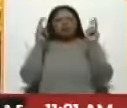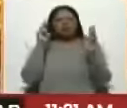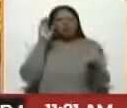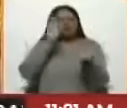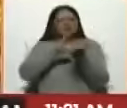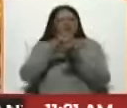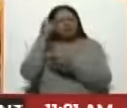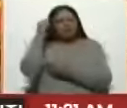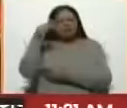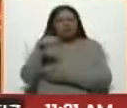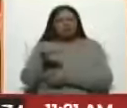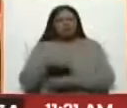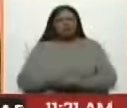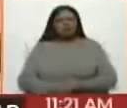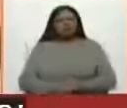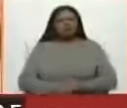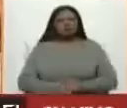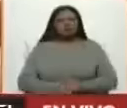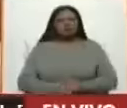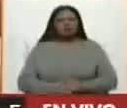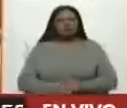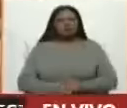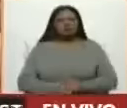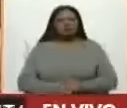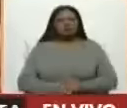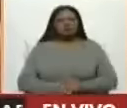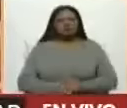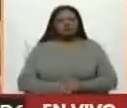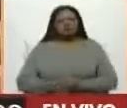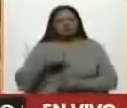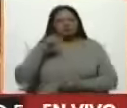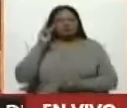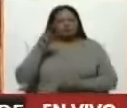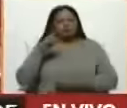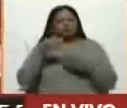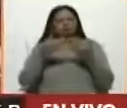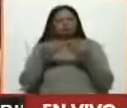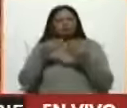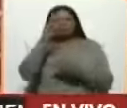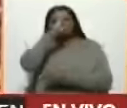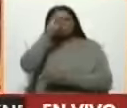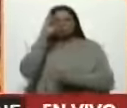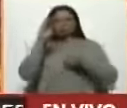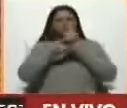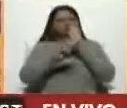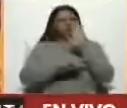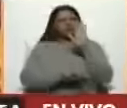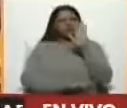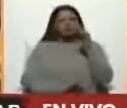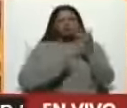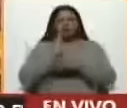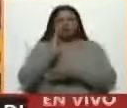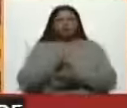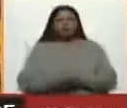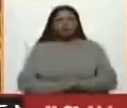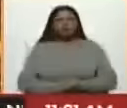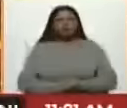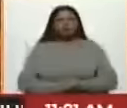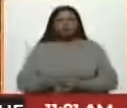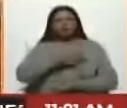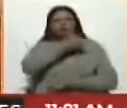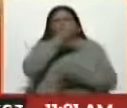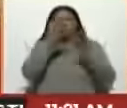hoy. Para esto le hemos pedido entonces al compañero Diosdado que venga a dar las orientaciones fundamentales. Jefe de maquinaria,